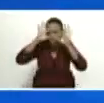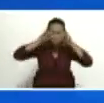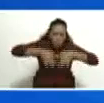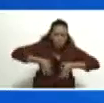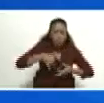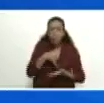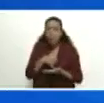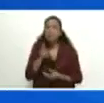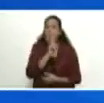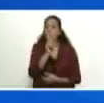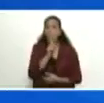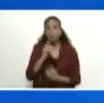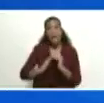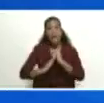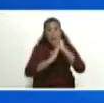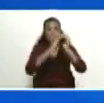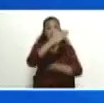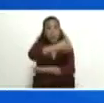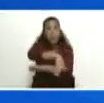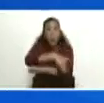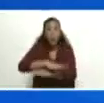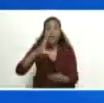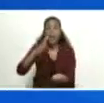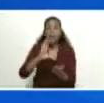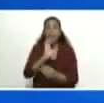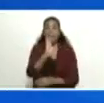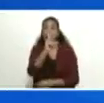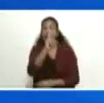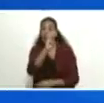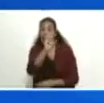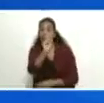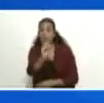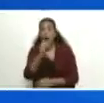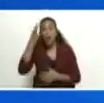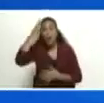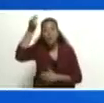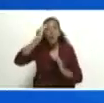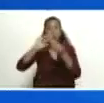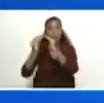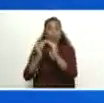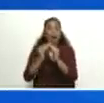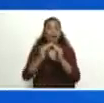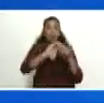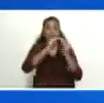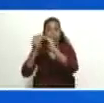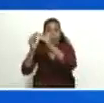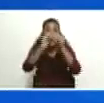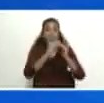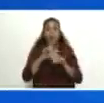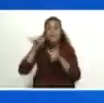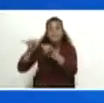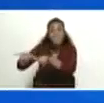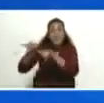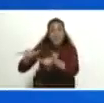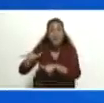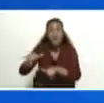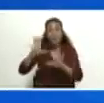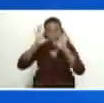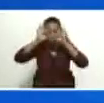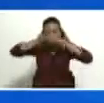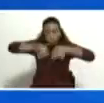comunidad, UVC, líderes de CLAP, líderes de consejos comunales, de comunas, ustedes tienen que